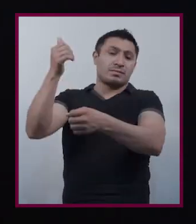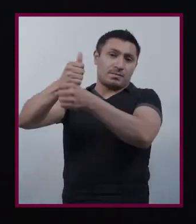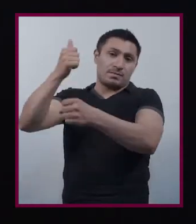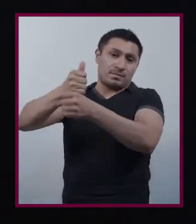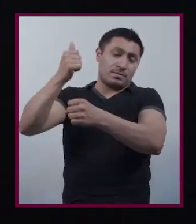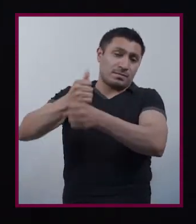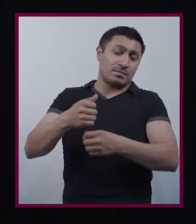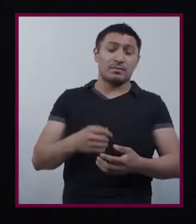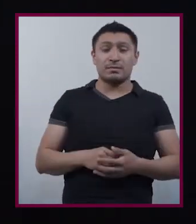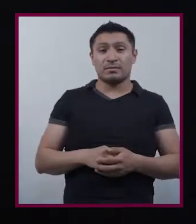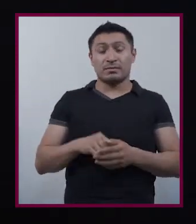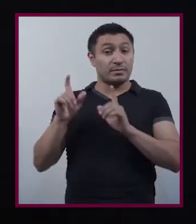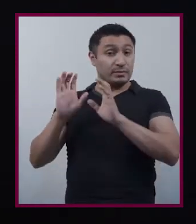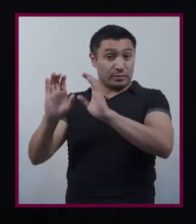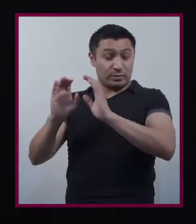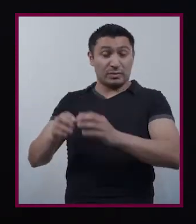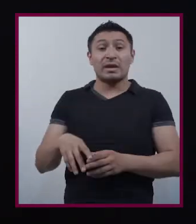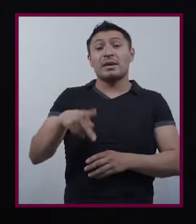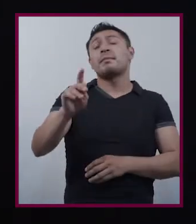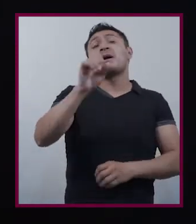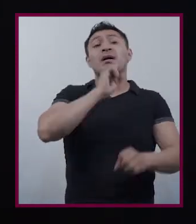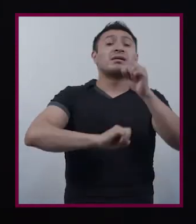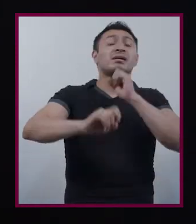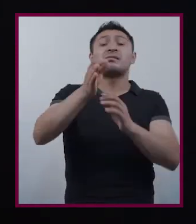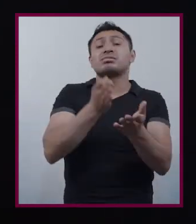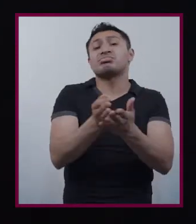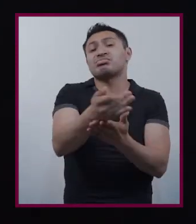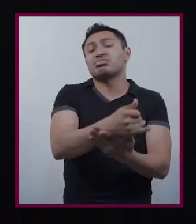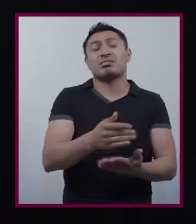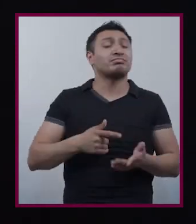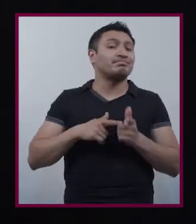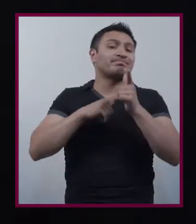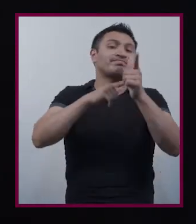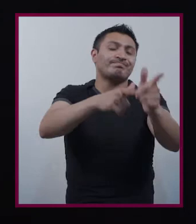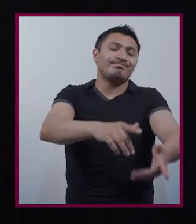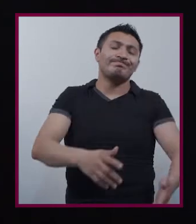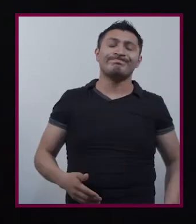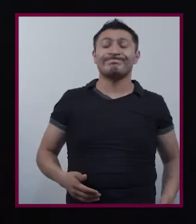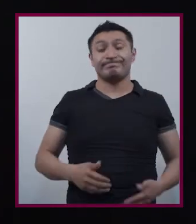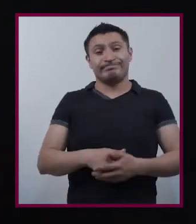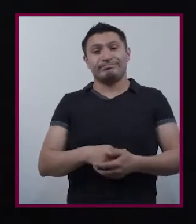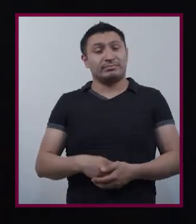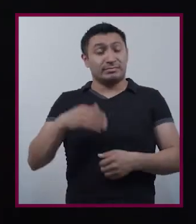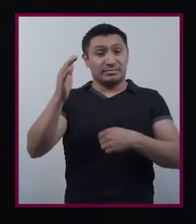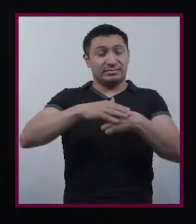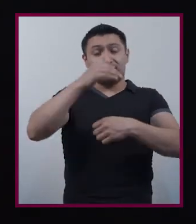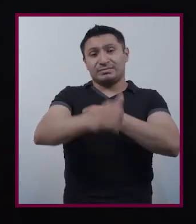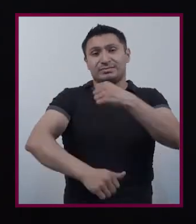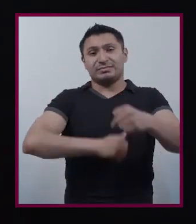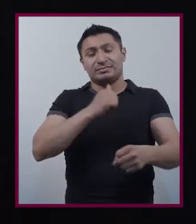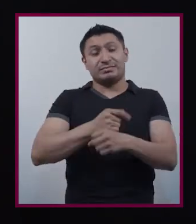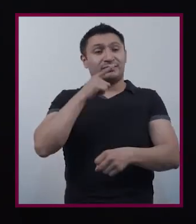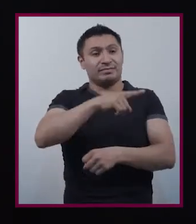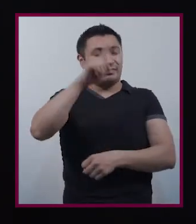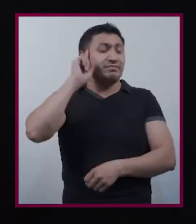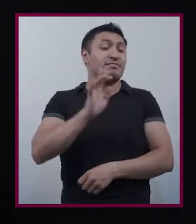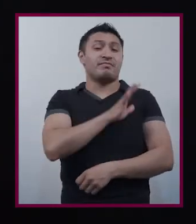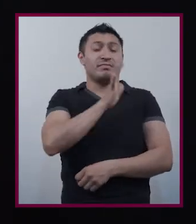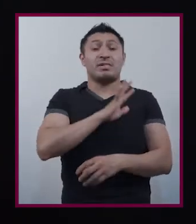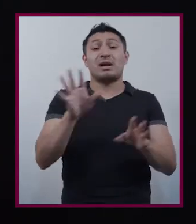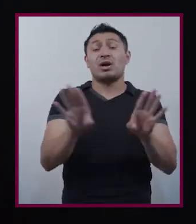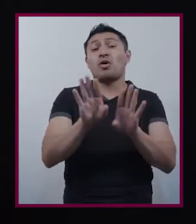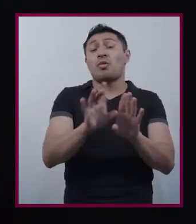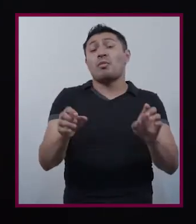abuelos. Pero los rumores de infidelidad no pararon ahí, pues el siguiente año a la Güera se le relacionó con